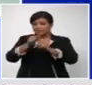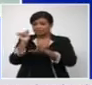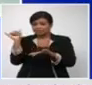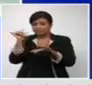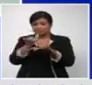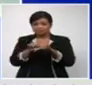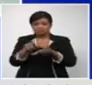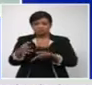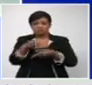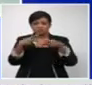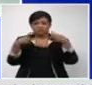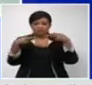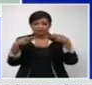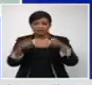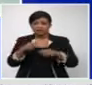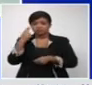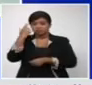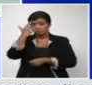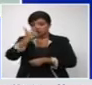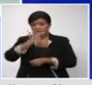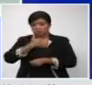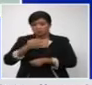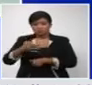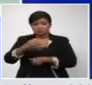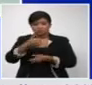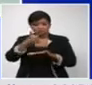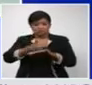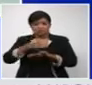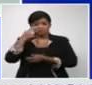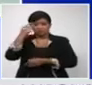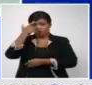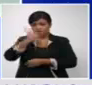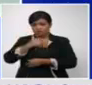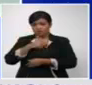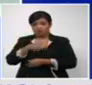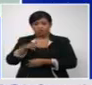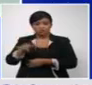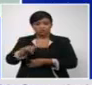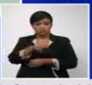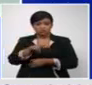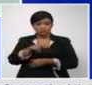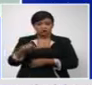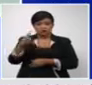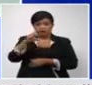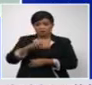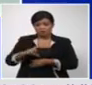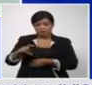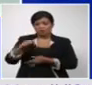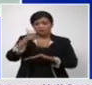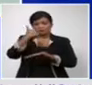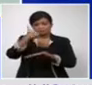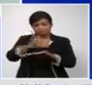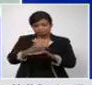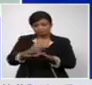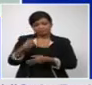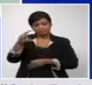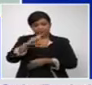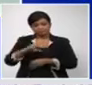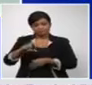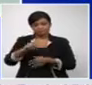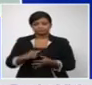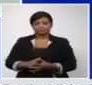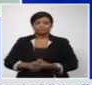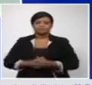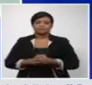de Ciego de Ávila del municipio Cabecera, igualmente el de Camagüey del municipio Camagüey, el